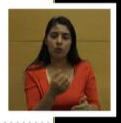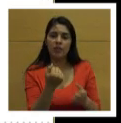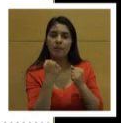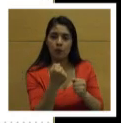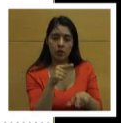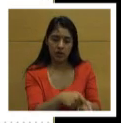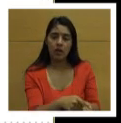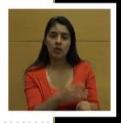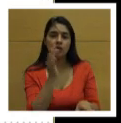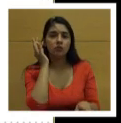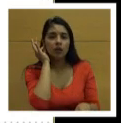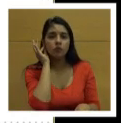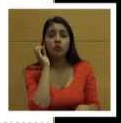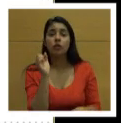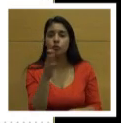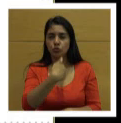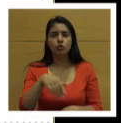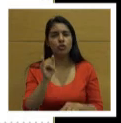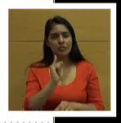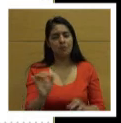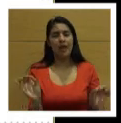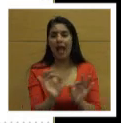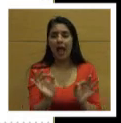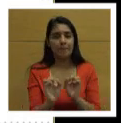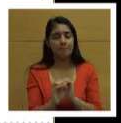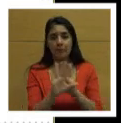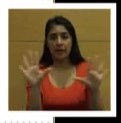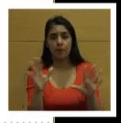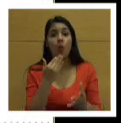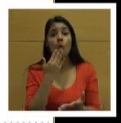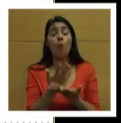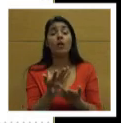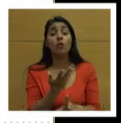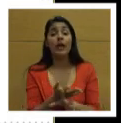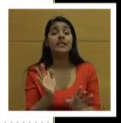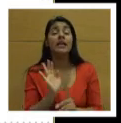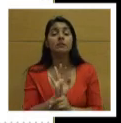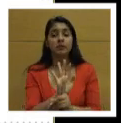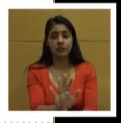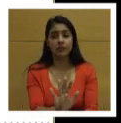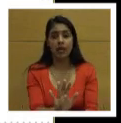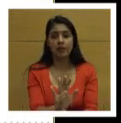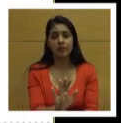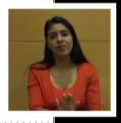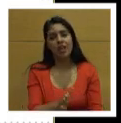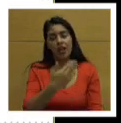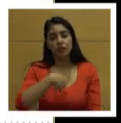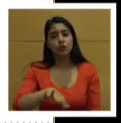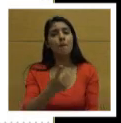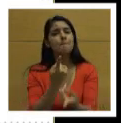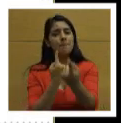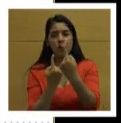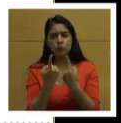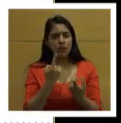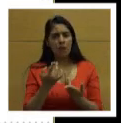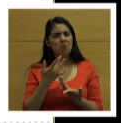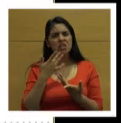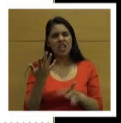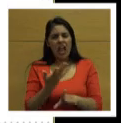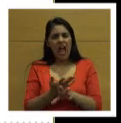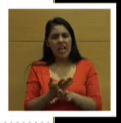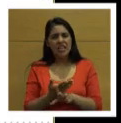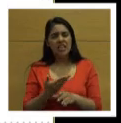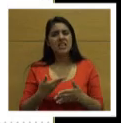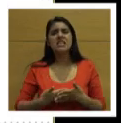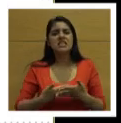Acá nosotros aclaramos siempre, cuando nos toca de alguna manera exponer, que nos preguntan a veces por qué existe un Servicio Nacional de la